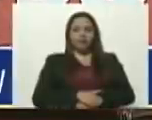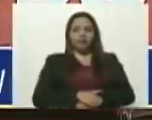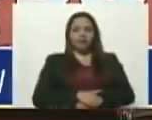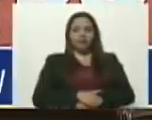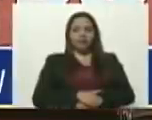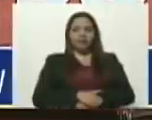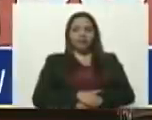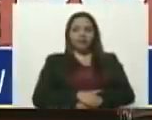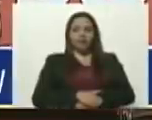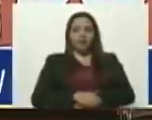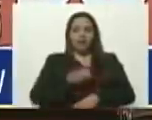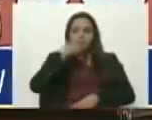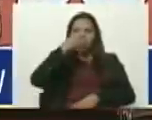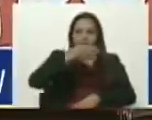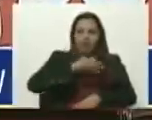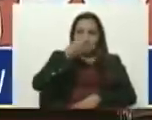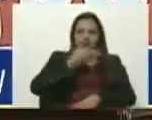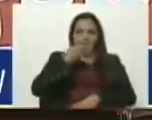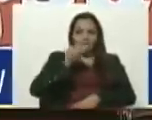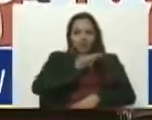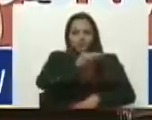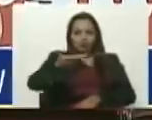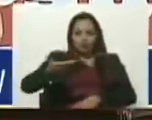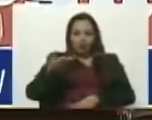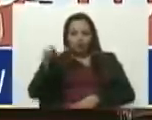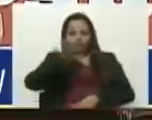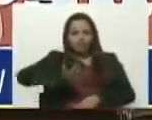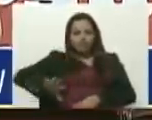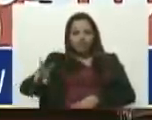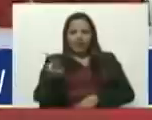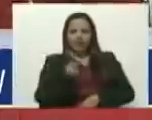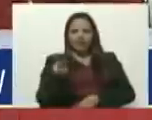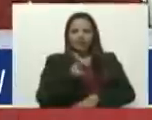muy buenas tardes buenas tardes a toda venezuela